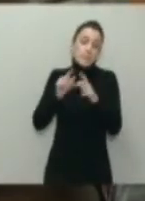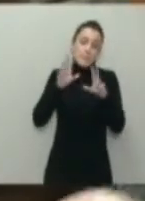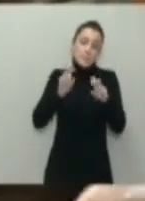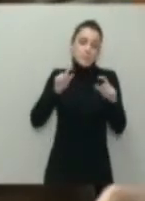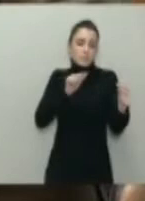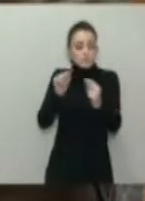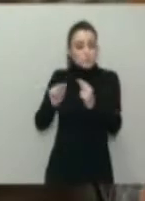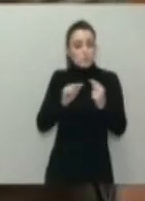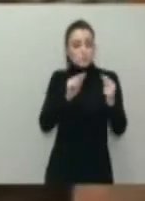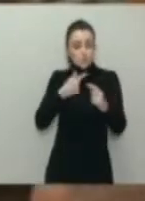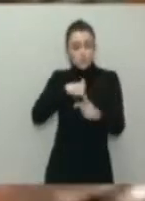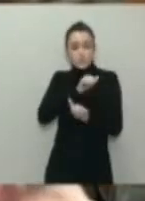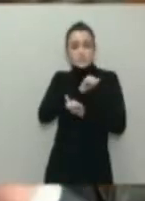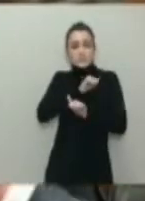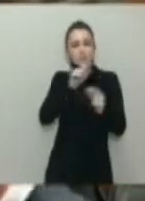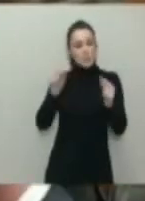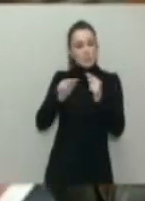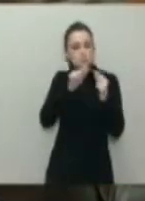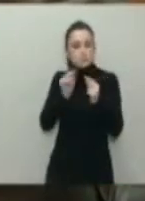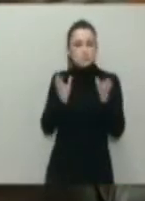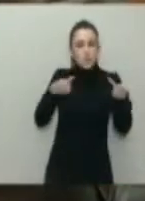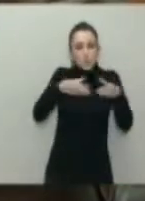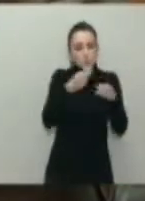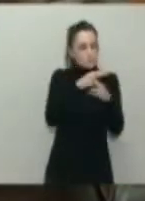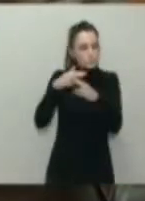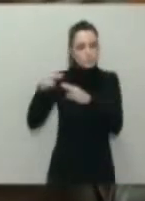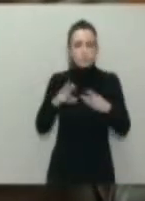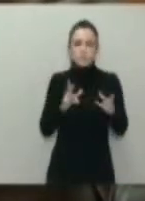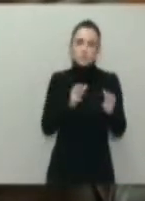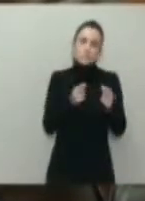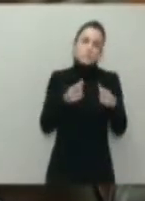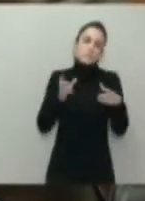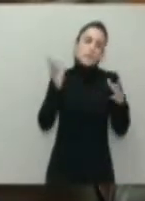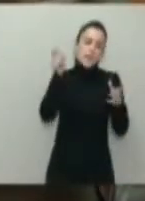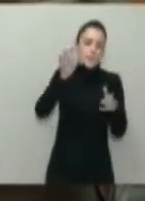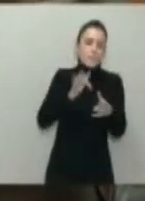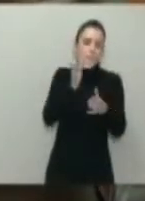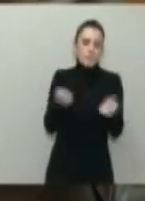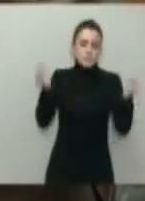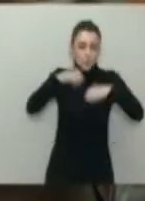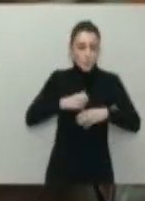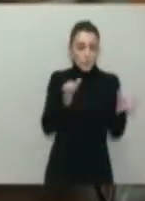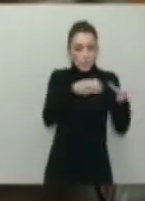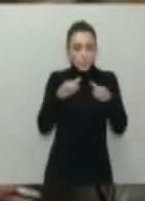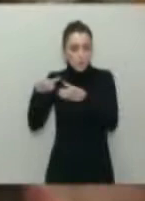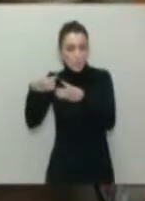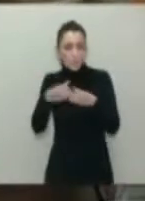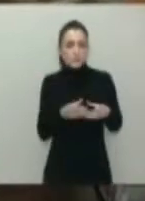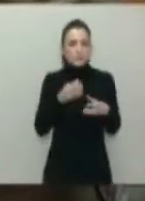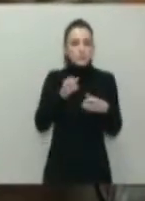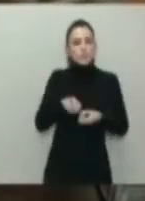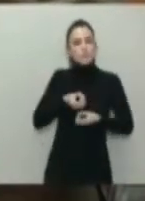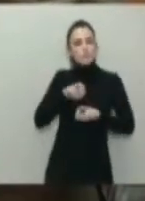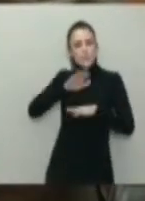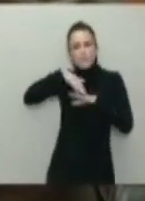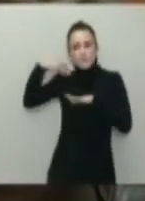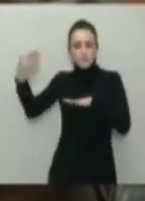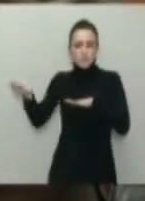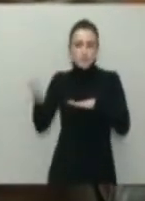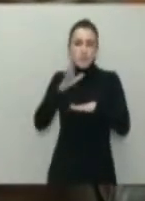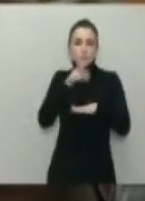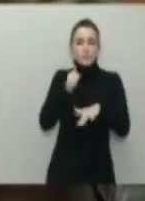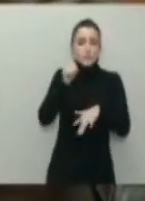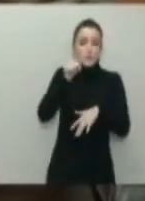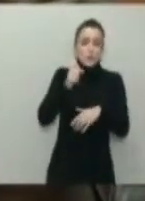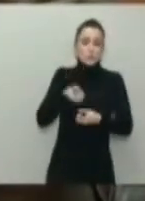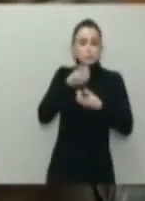ese modelo de discusión entre partidos y buscar un acuerdo entre partidos se trasladase fuera de aquí, porque realmente ese sería el que garantizaría